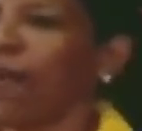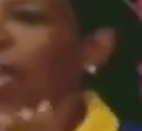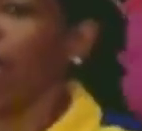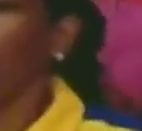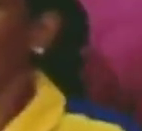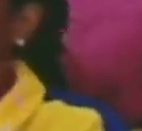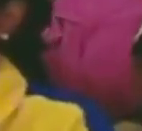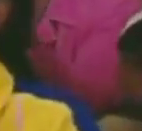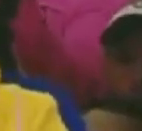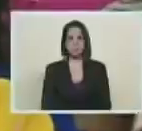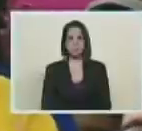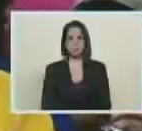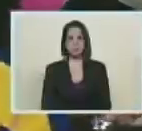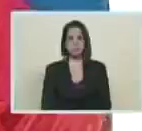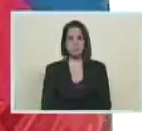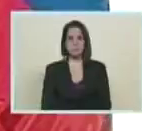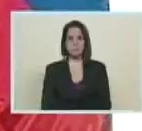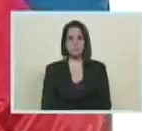Yo les puedo decir que